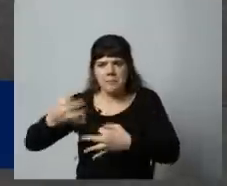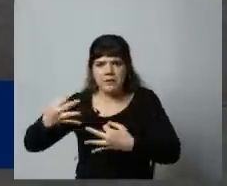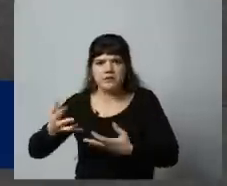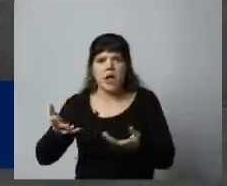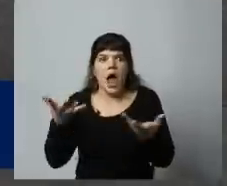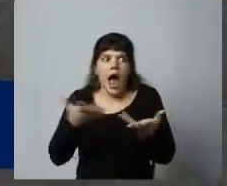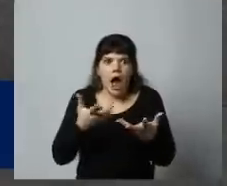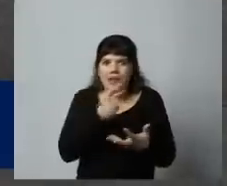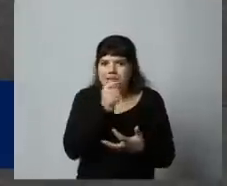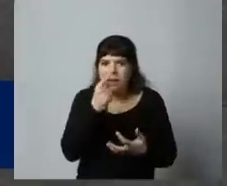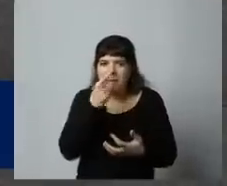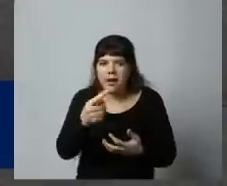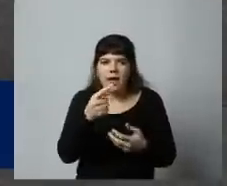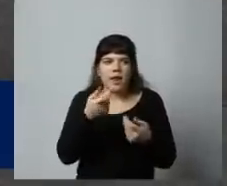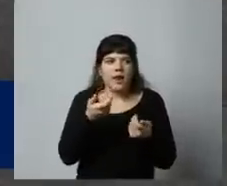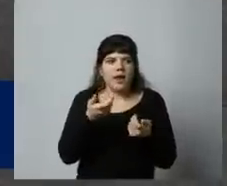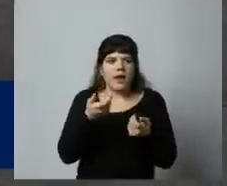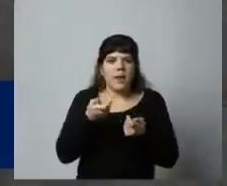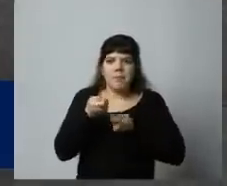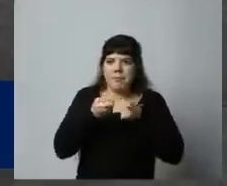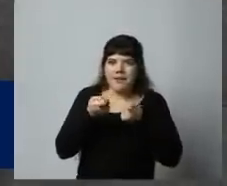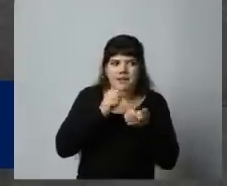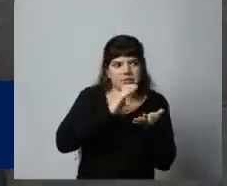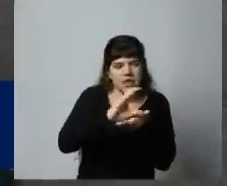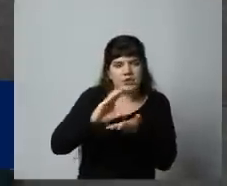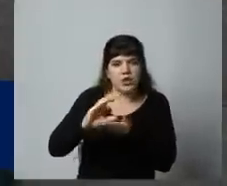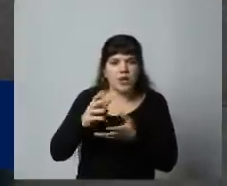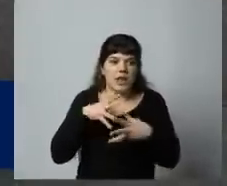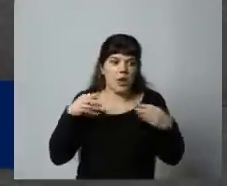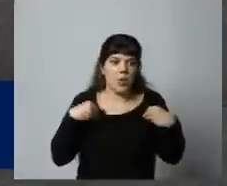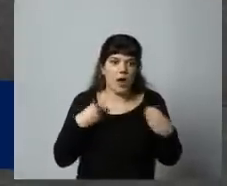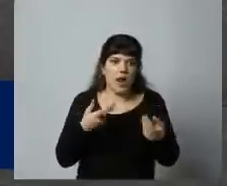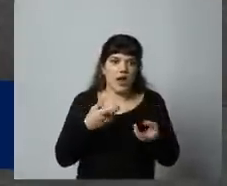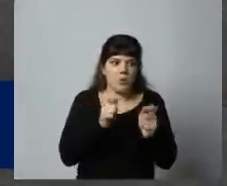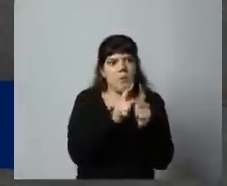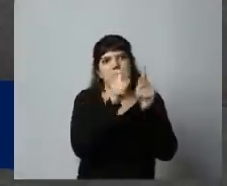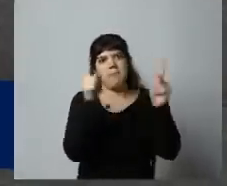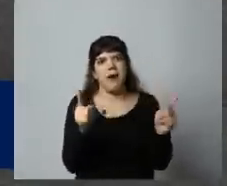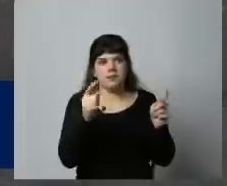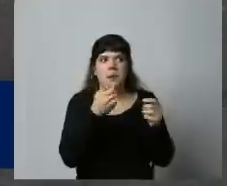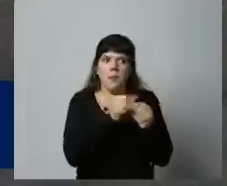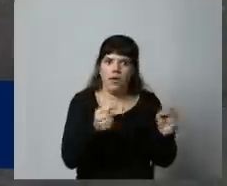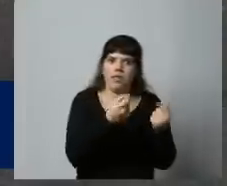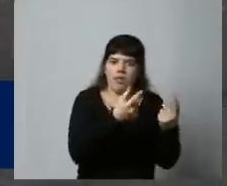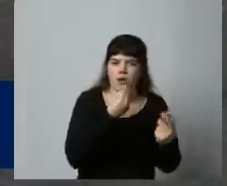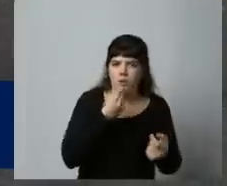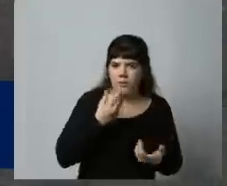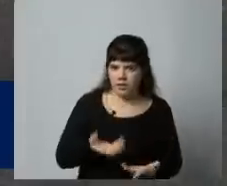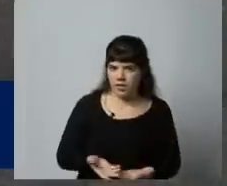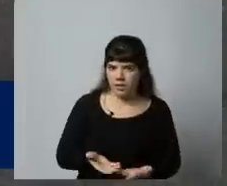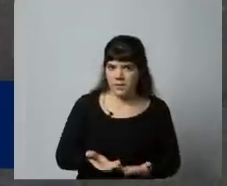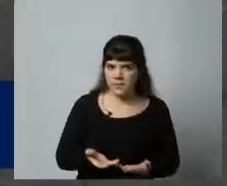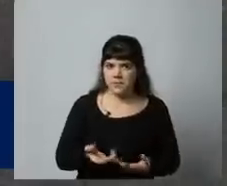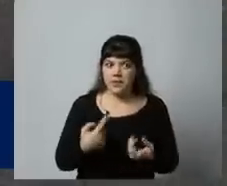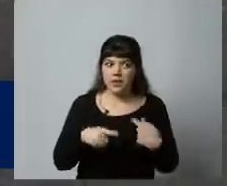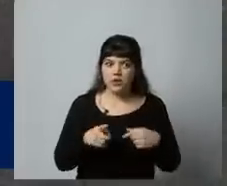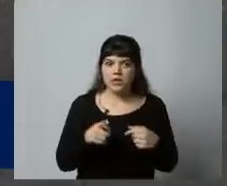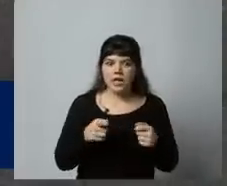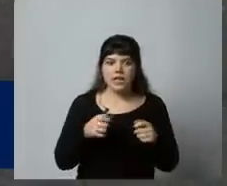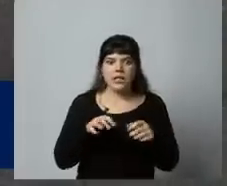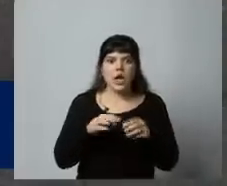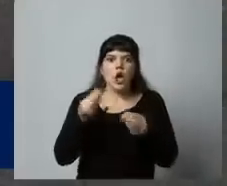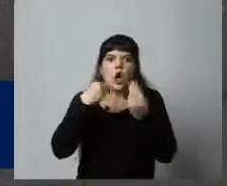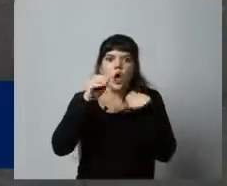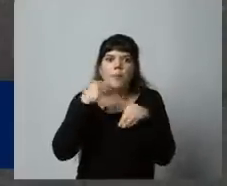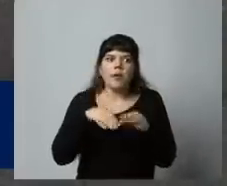prestaciones de escuelas que tienen alguna modalidad de extensión del horario Entonces el comedor se fue corriendo y empezó